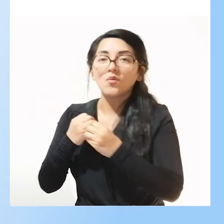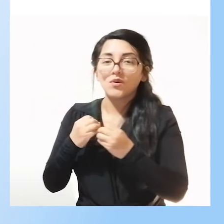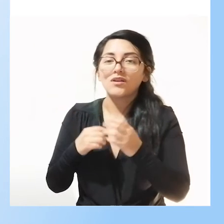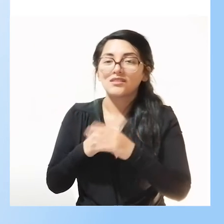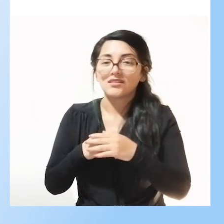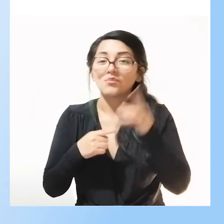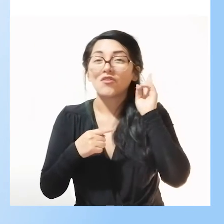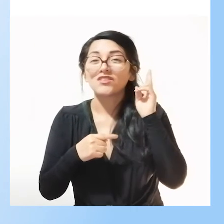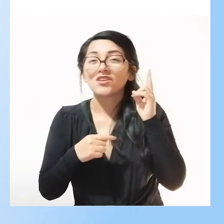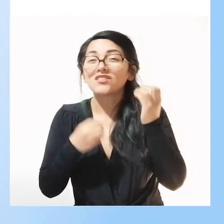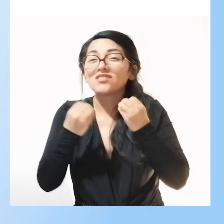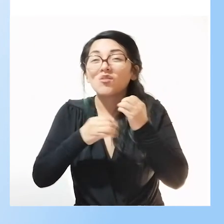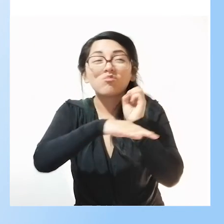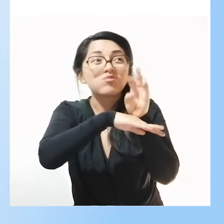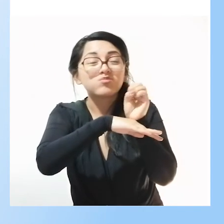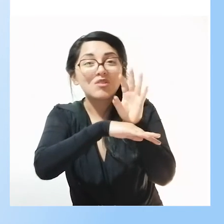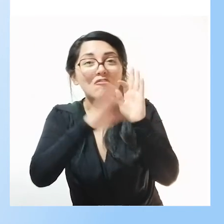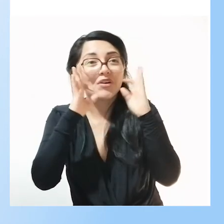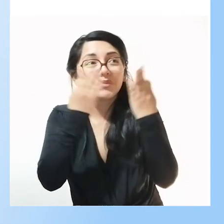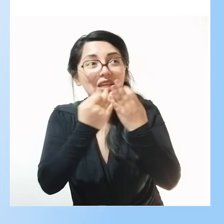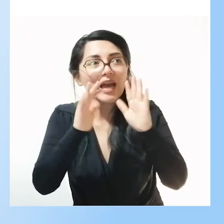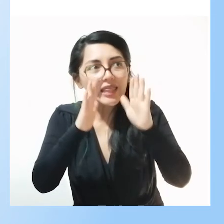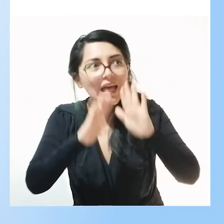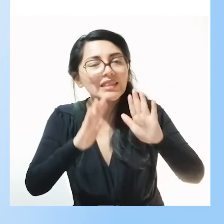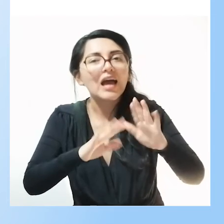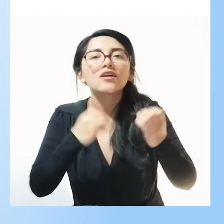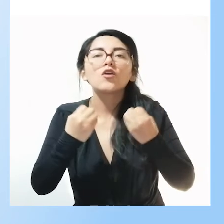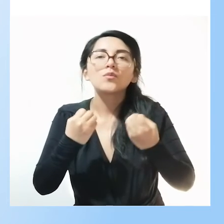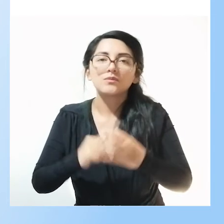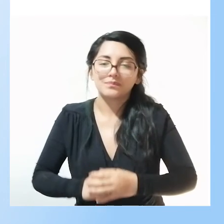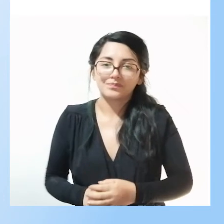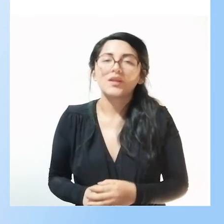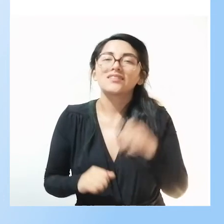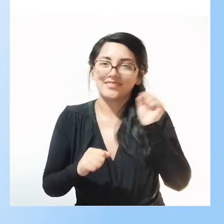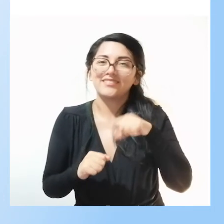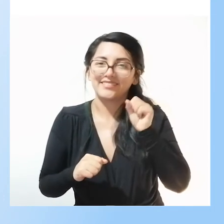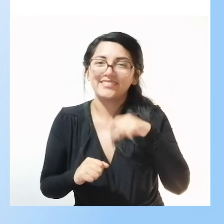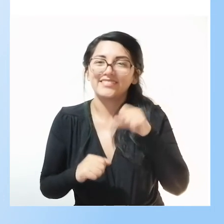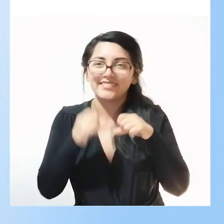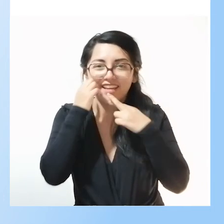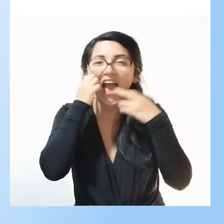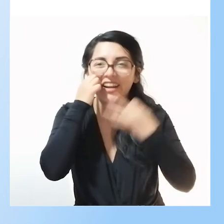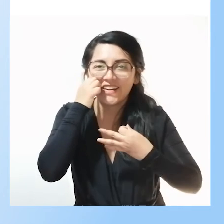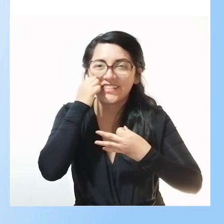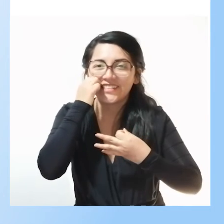saber cómo orientar a la familia ante esta situación. Sí, es cierto. Uno de